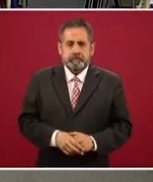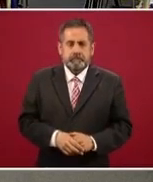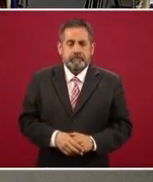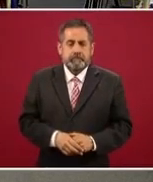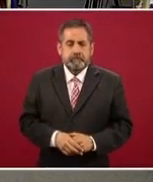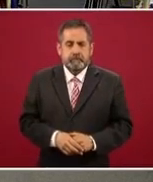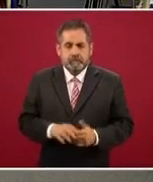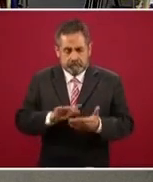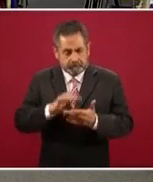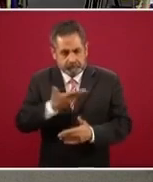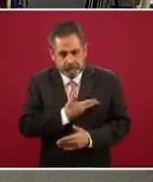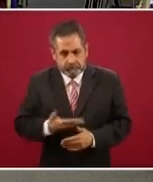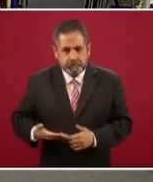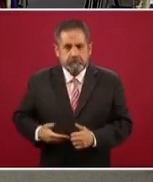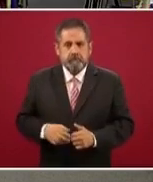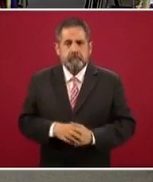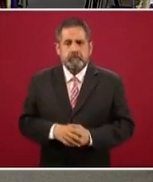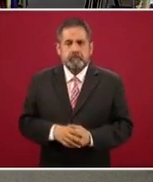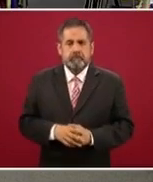Sí. Gracias, presidente.